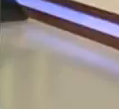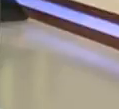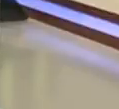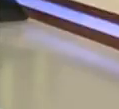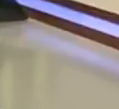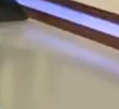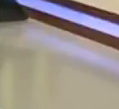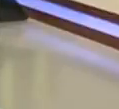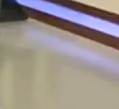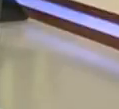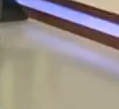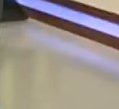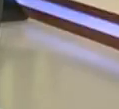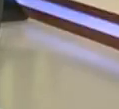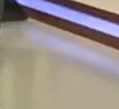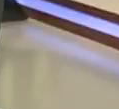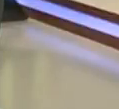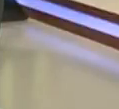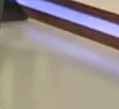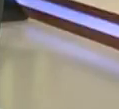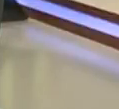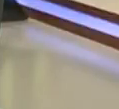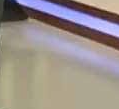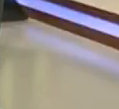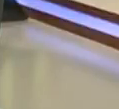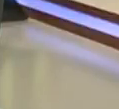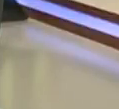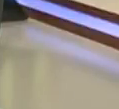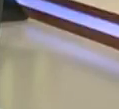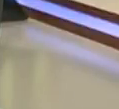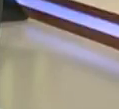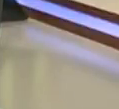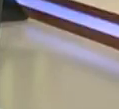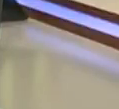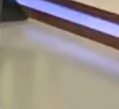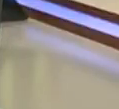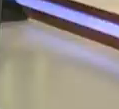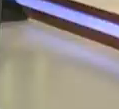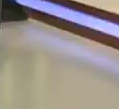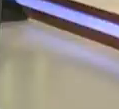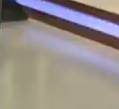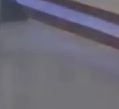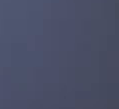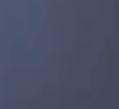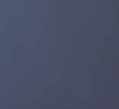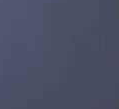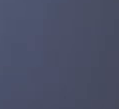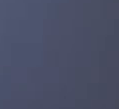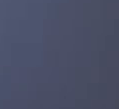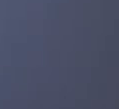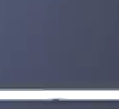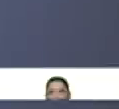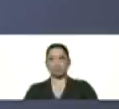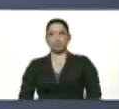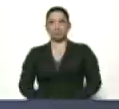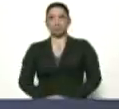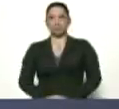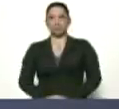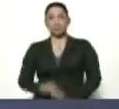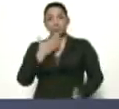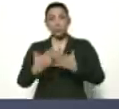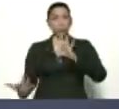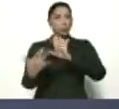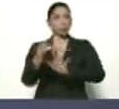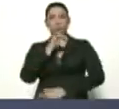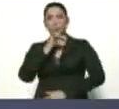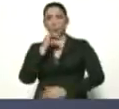felix tarde información de último minuto en el palacio de miraflores indhira lópez nos cuenta así es gracias por este contacto informativo